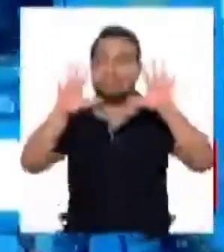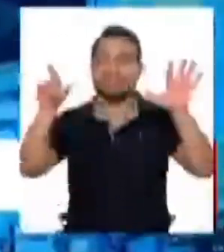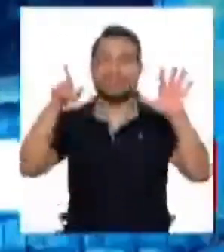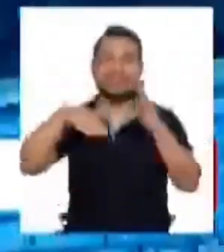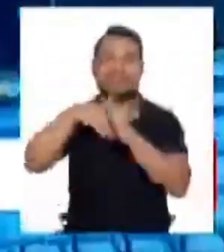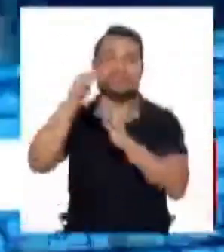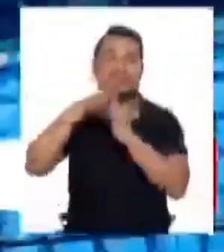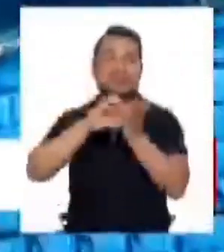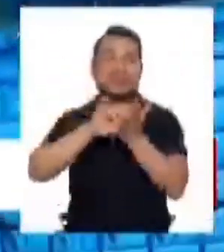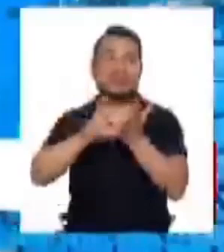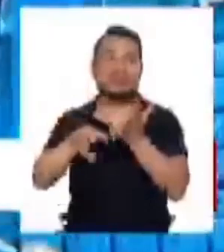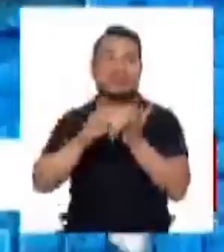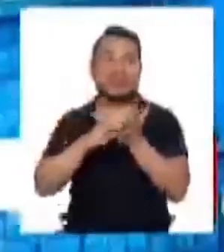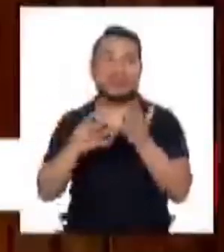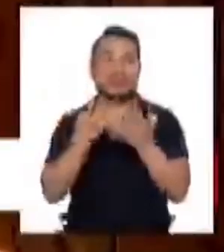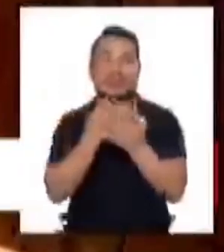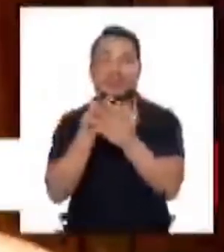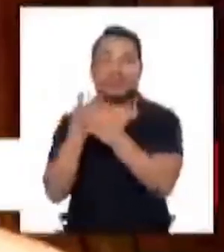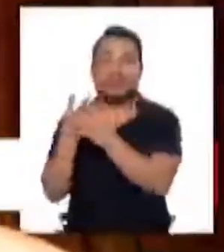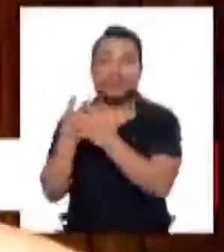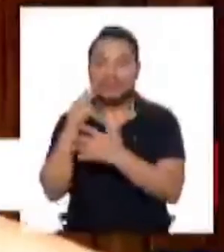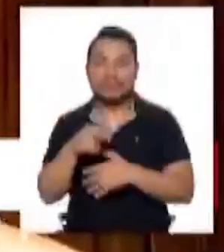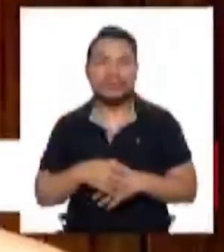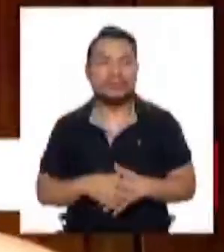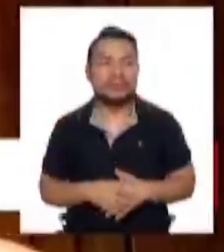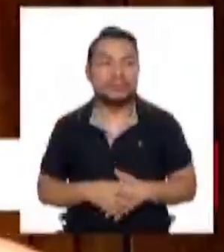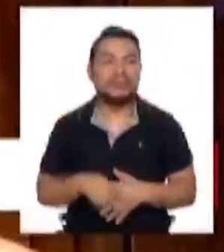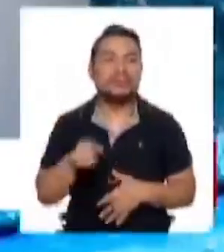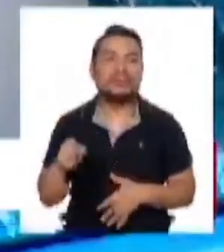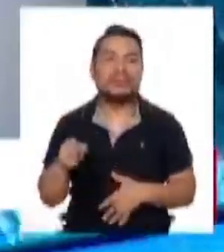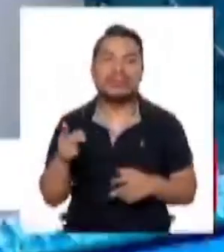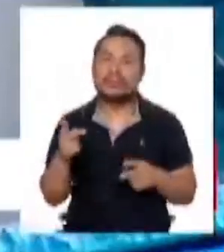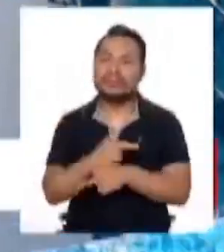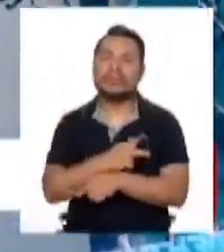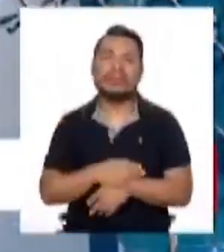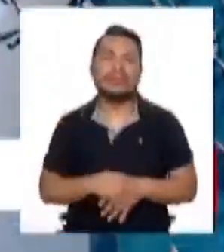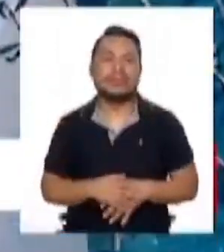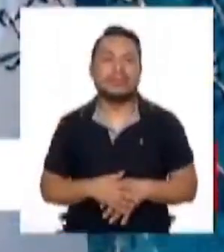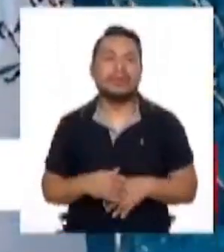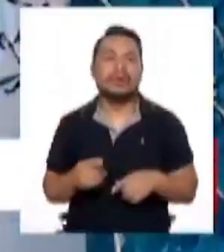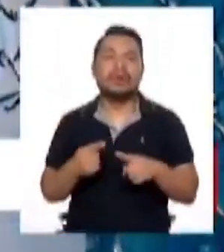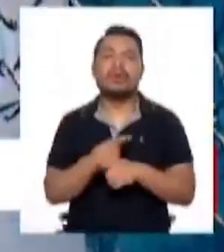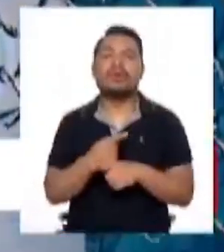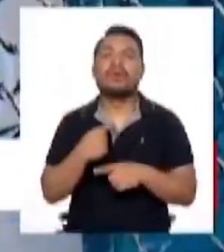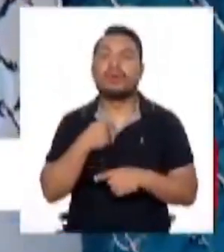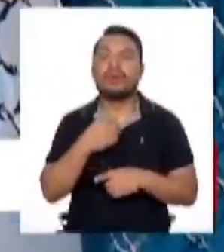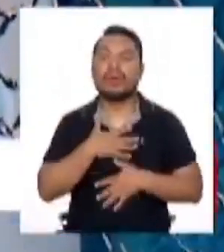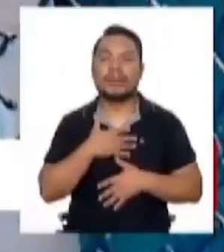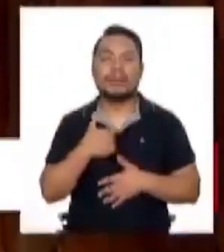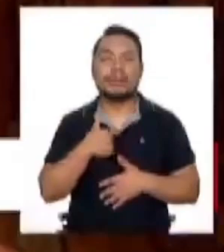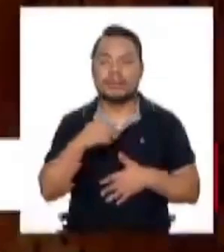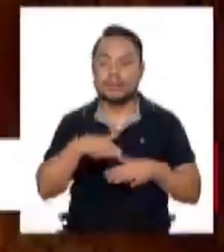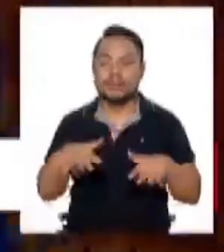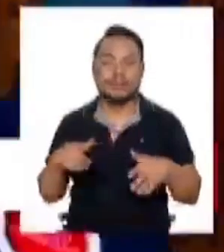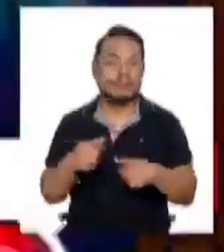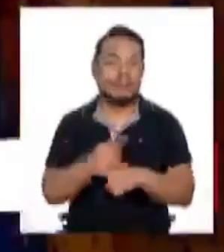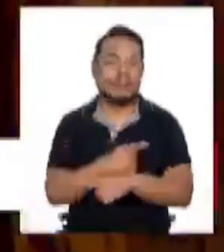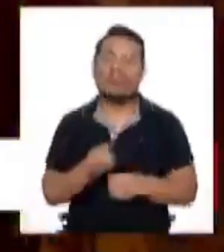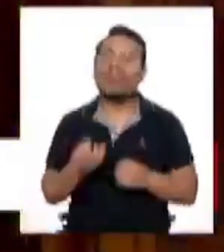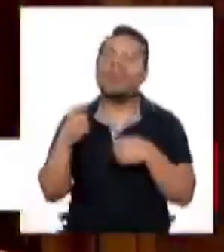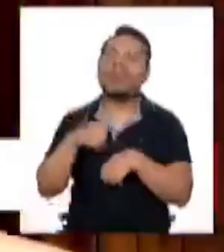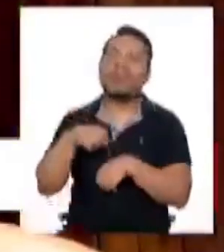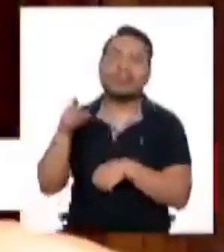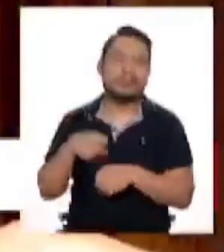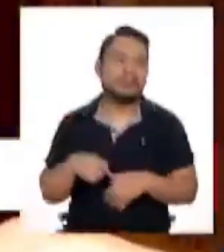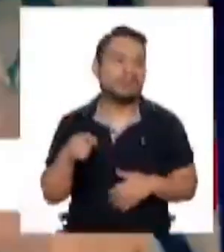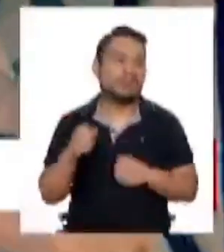pintura, miren las rejas, las ventanas. Eso es dañino, es contra su salud de ellos. ¿Hace cuánto está así? Sí, cuidado.